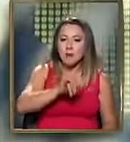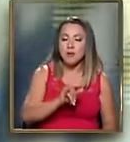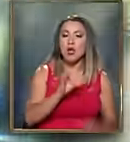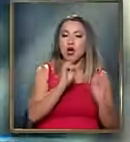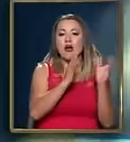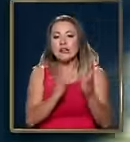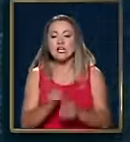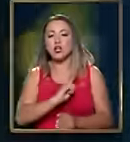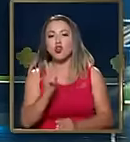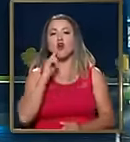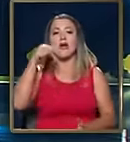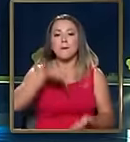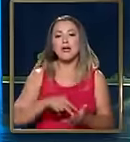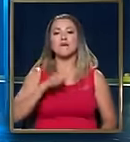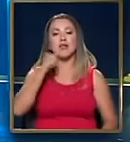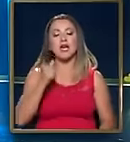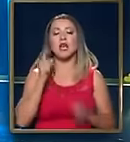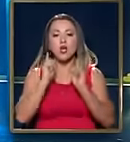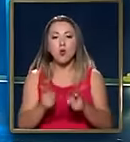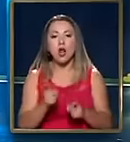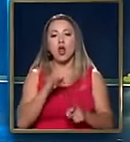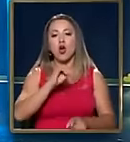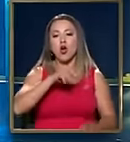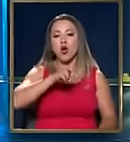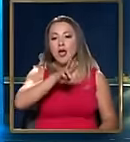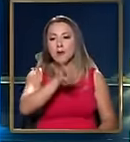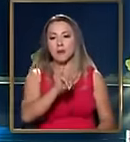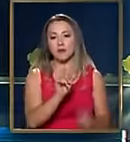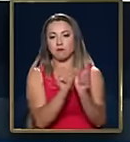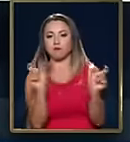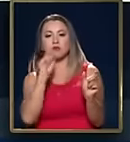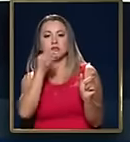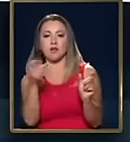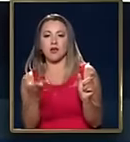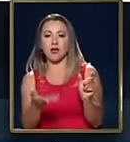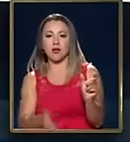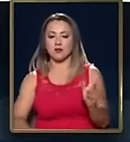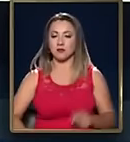organízate, no, espérate, mañana, igual, ONEMI, weón.